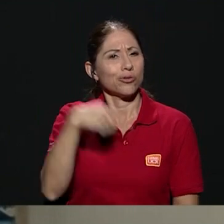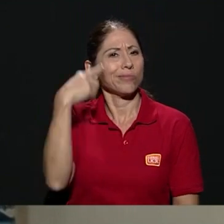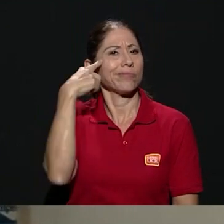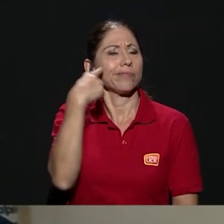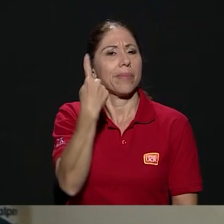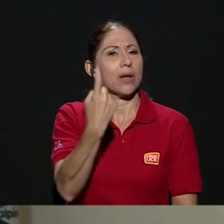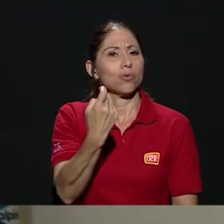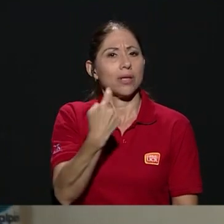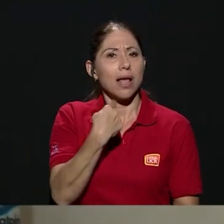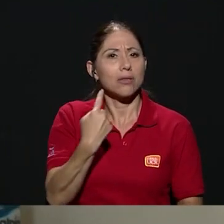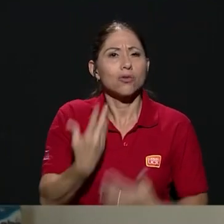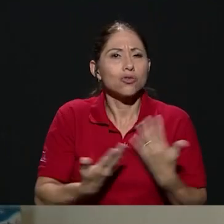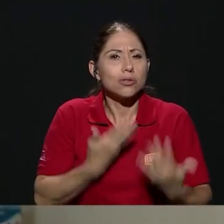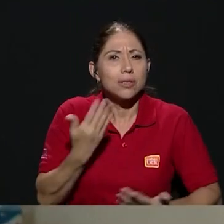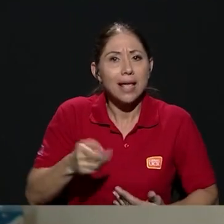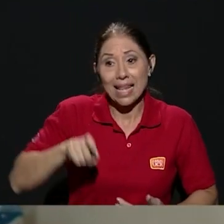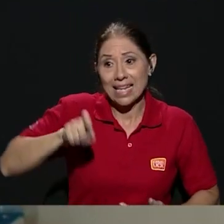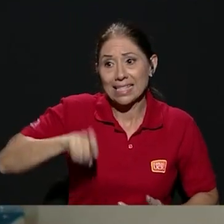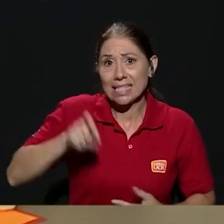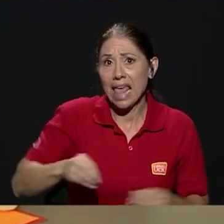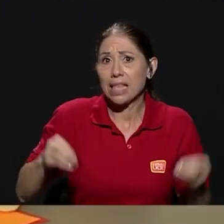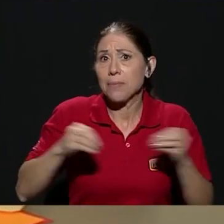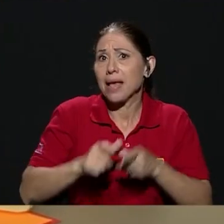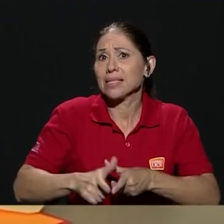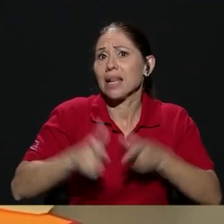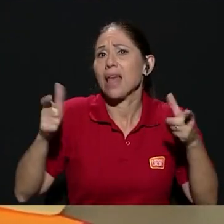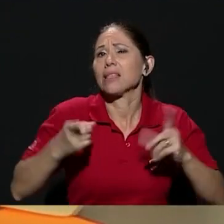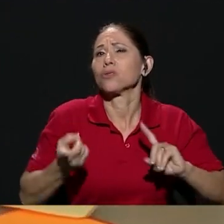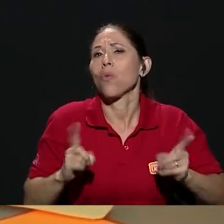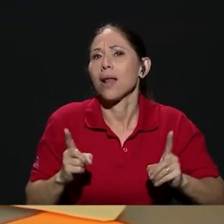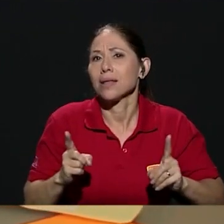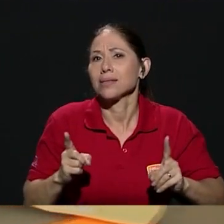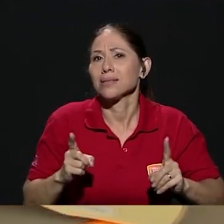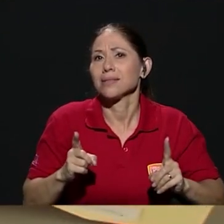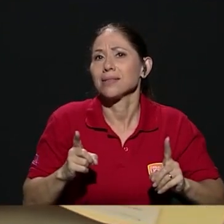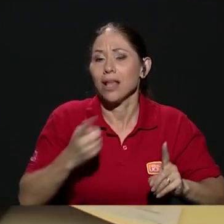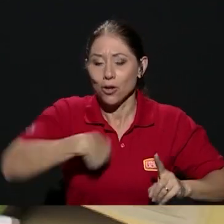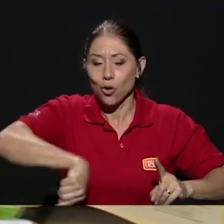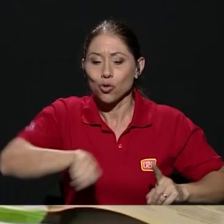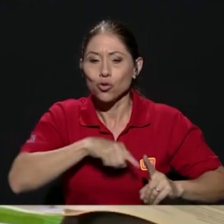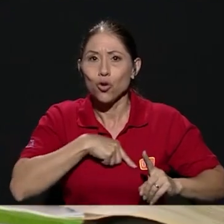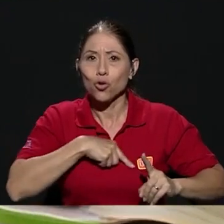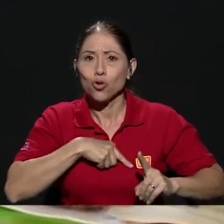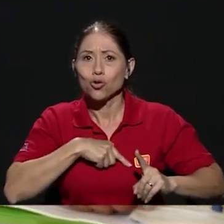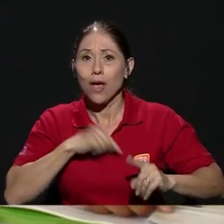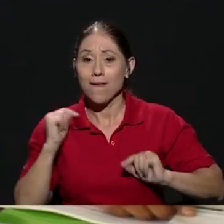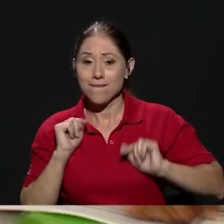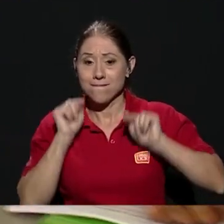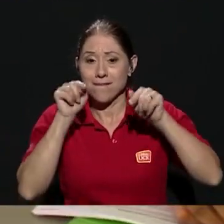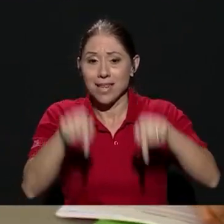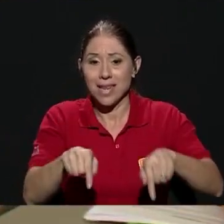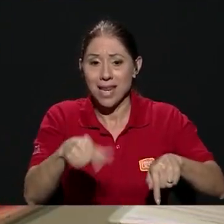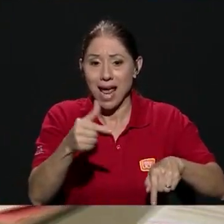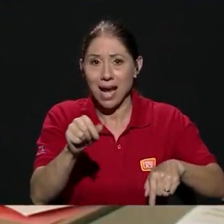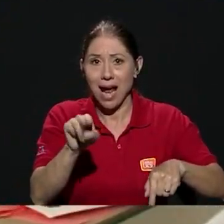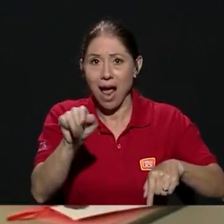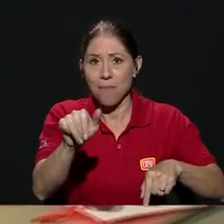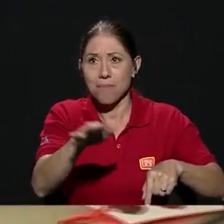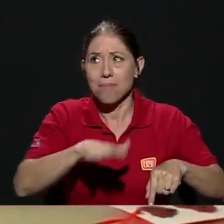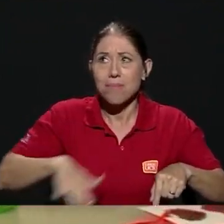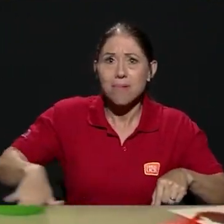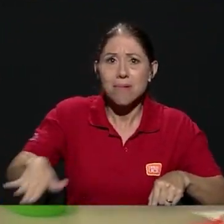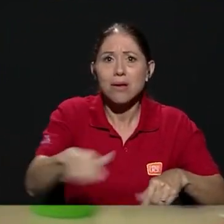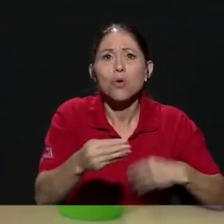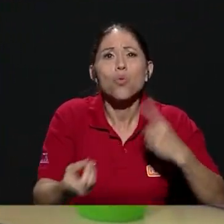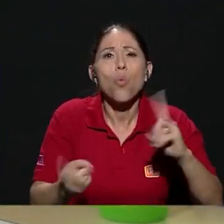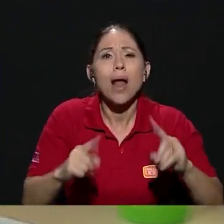qué eran las necesidades más grandes que nosotros enfrentábamos viniendo de nuestros pueblos aquí a la gran área metropolitana.